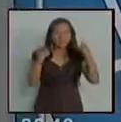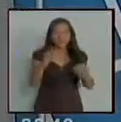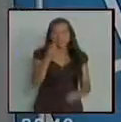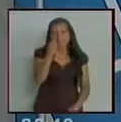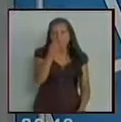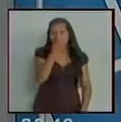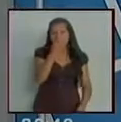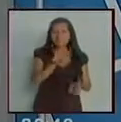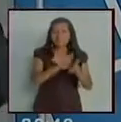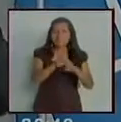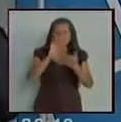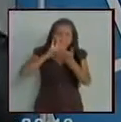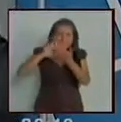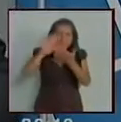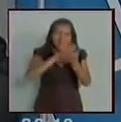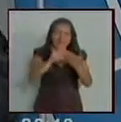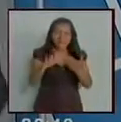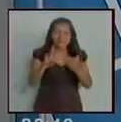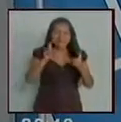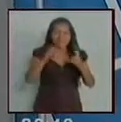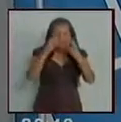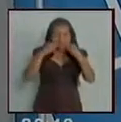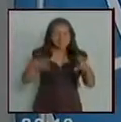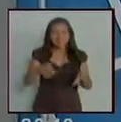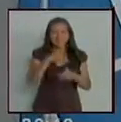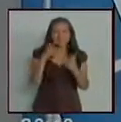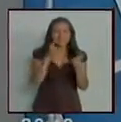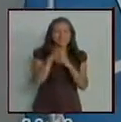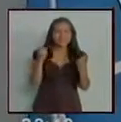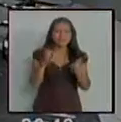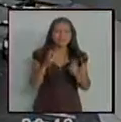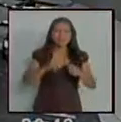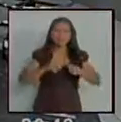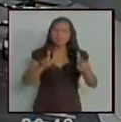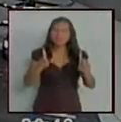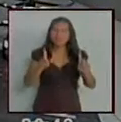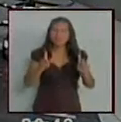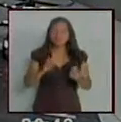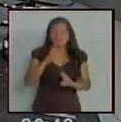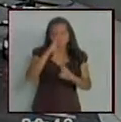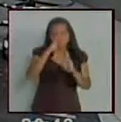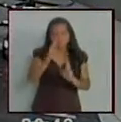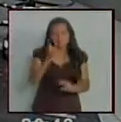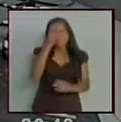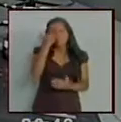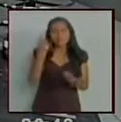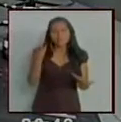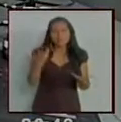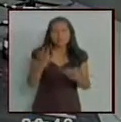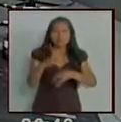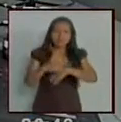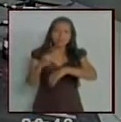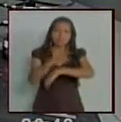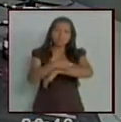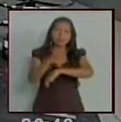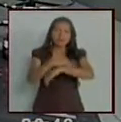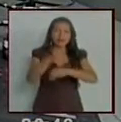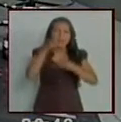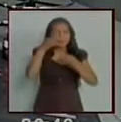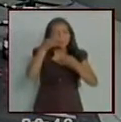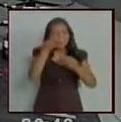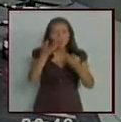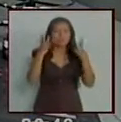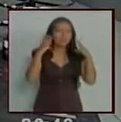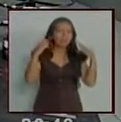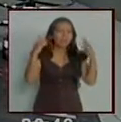¿no? Se quita todo, no existe un solo vello ahí. Todo tiene su función. Sí. ¿Qué función tienen esos vellitos y esa cerita en el